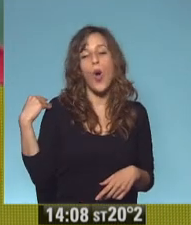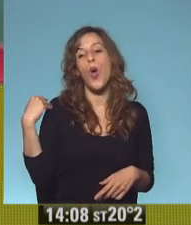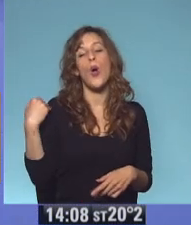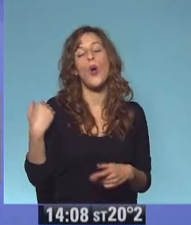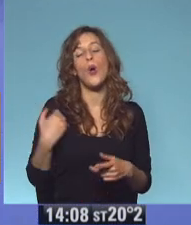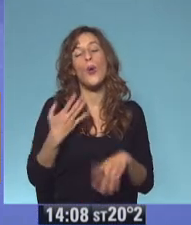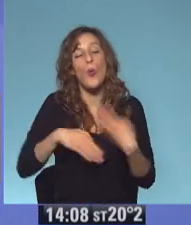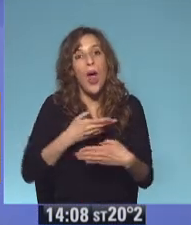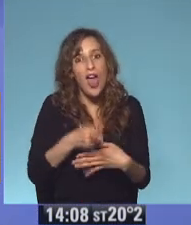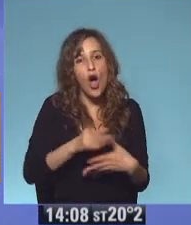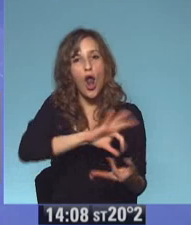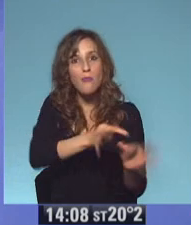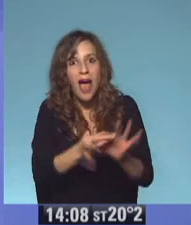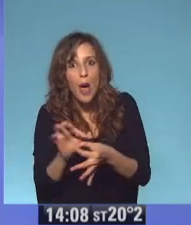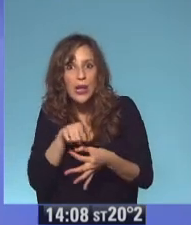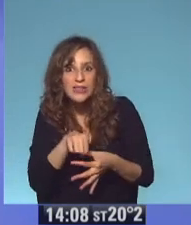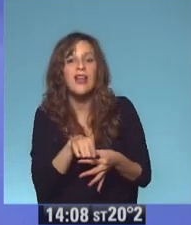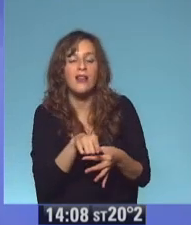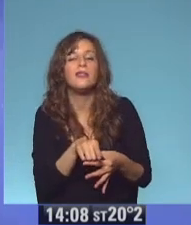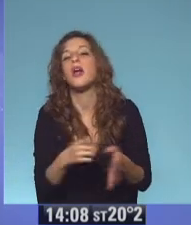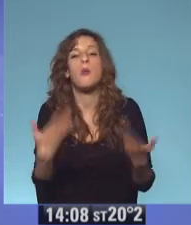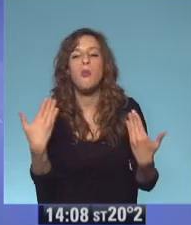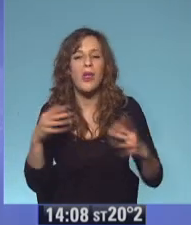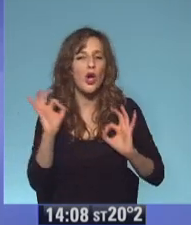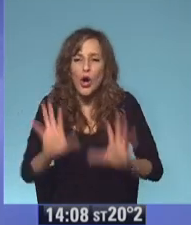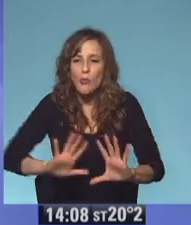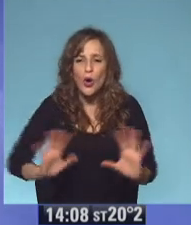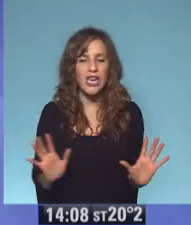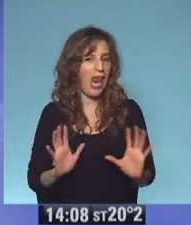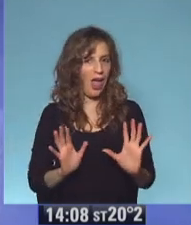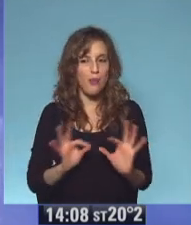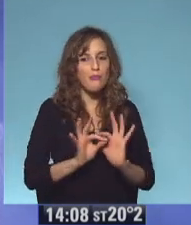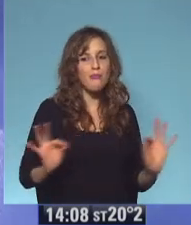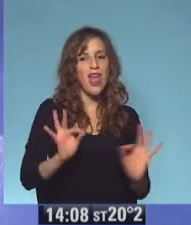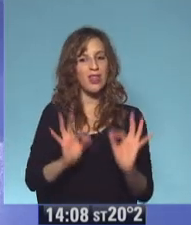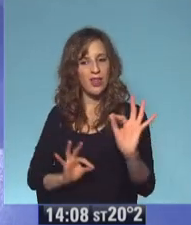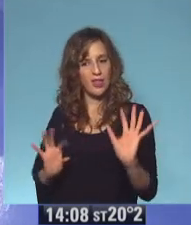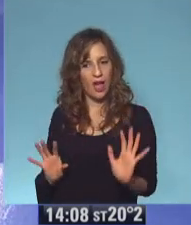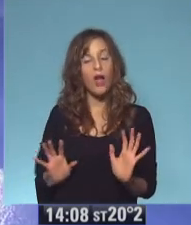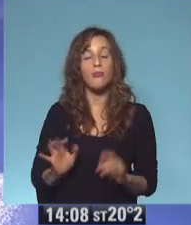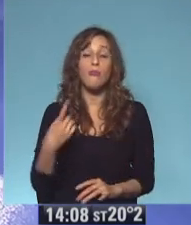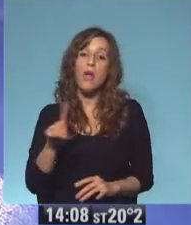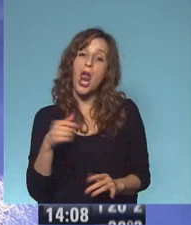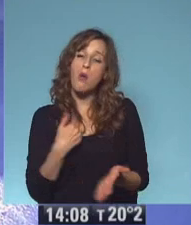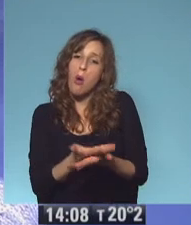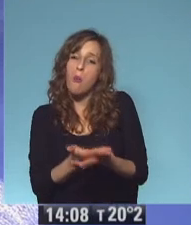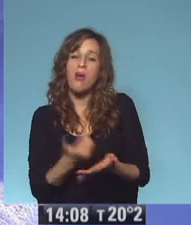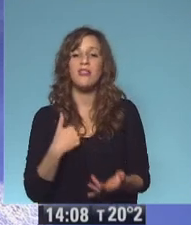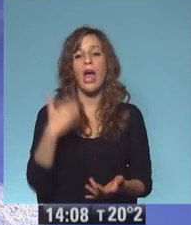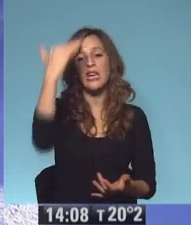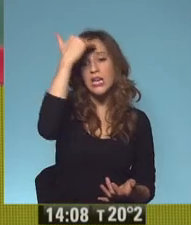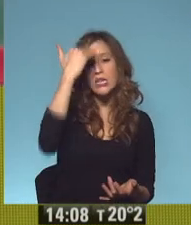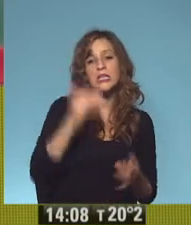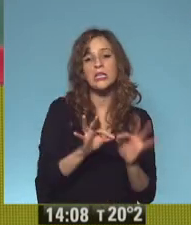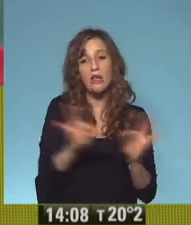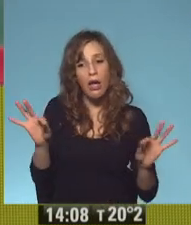de lo que quieran ustedes. Y puede ser de la medida que quieran. Ajá. Pero una sugerencia es hacerla de 15 por 15 por 15, 15 de